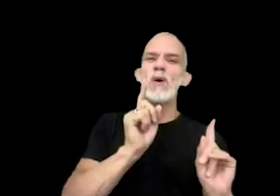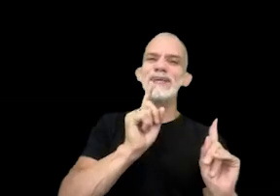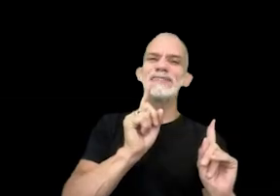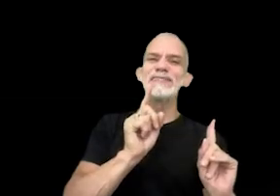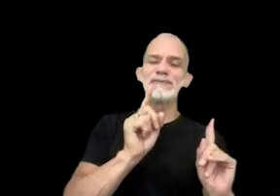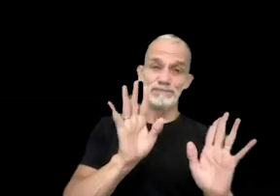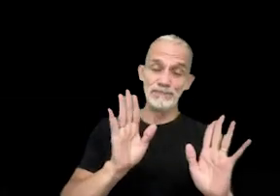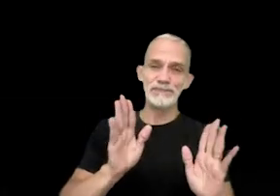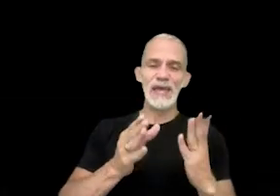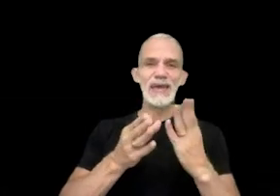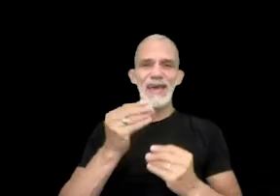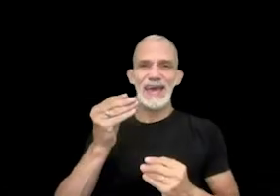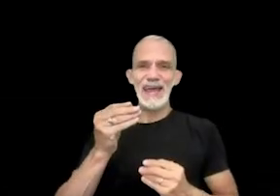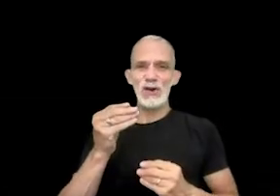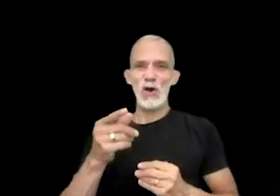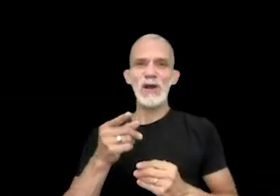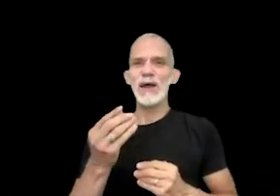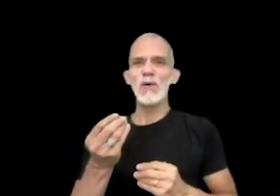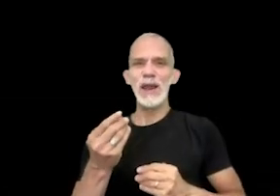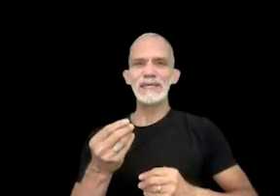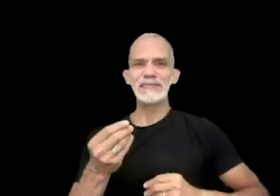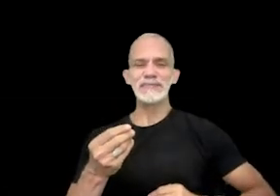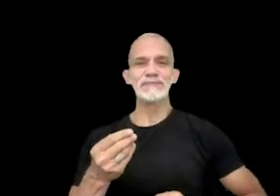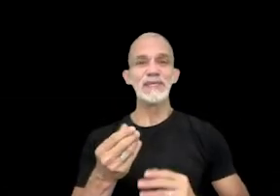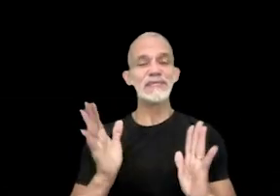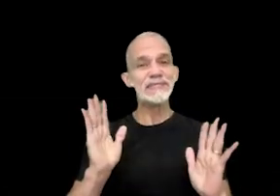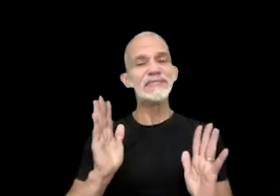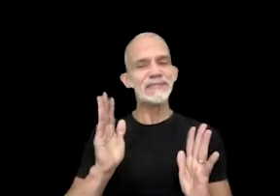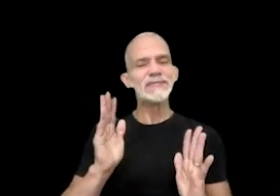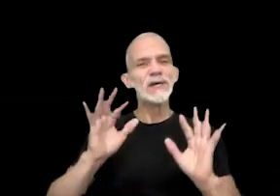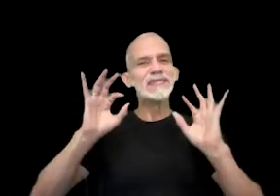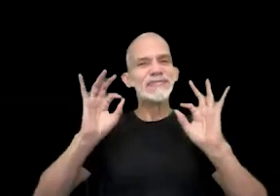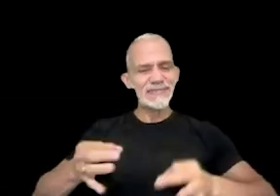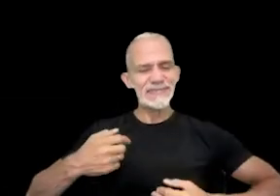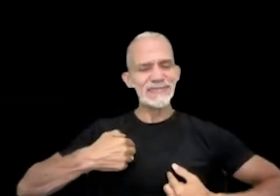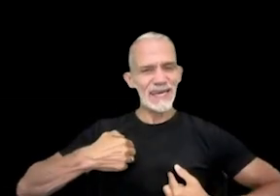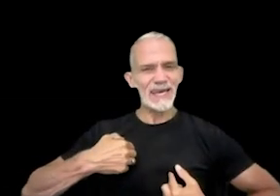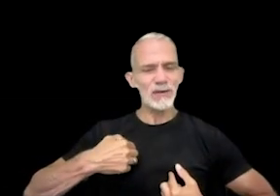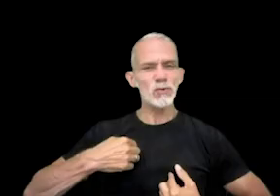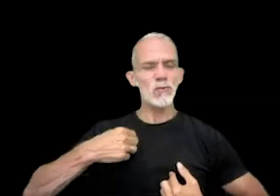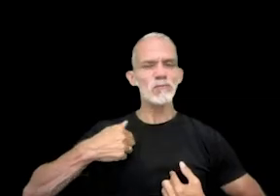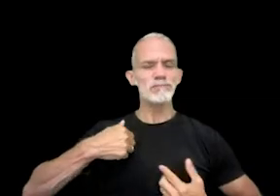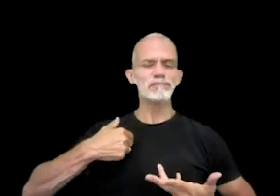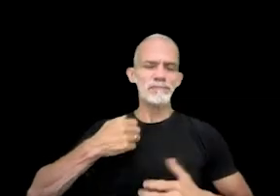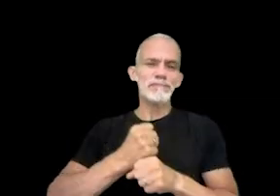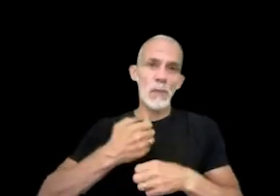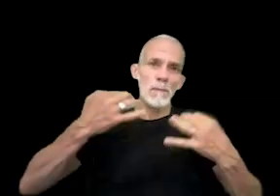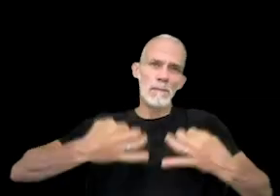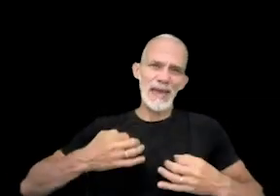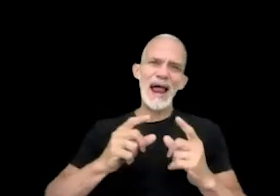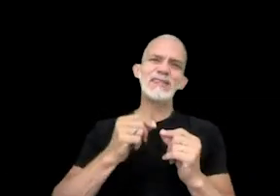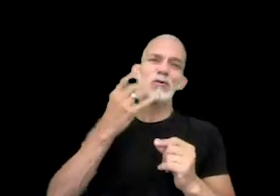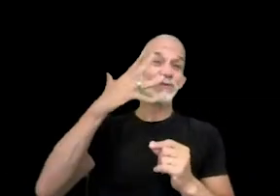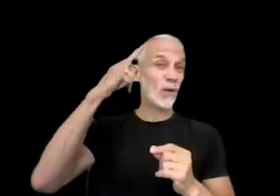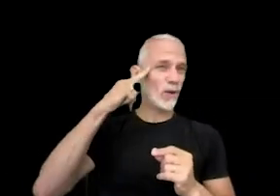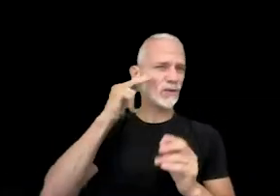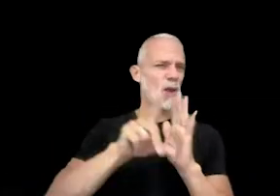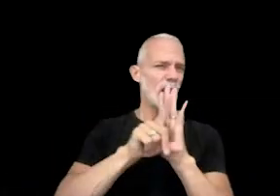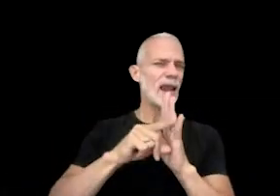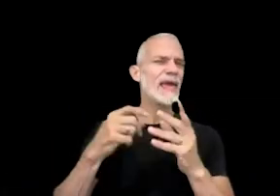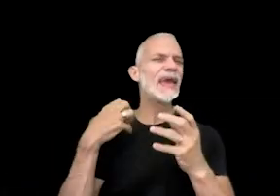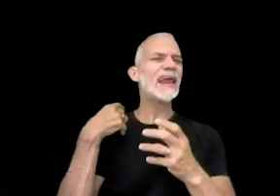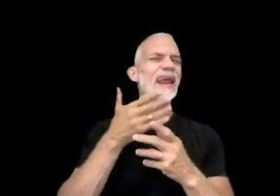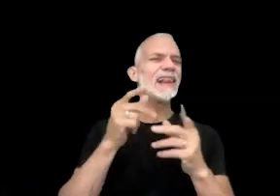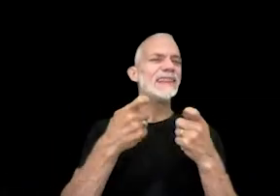El error de prohibición es aquella cuestión, aquella consecuencia jurídica que yo, siendo un buen hombre de negocios, artículo 59 de la Ley General de